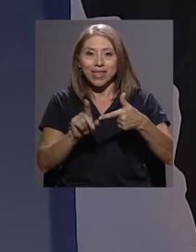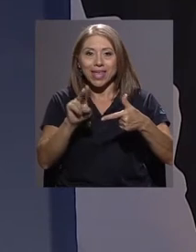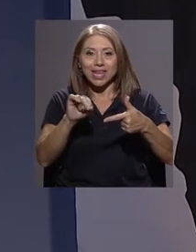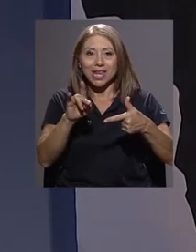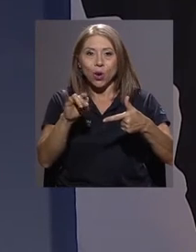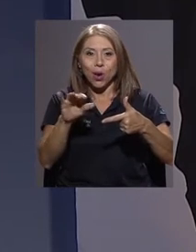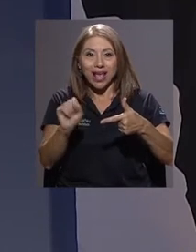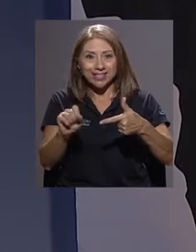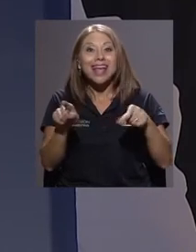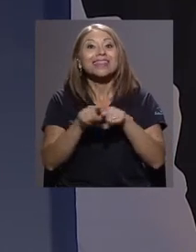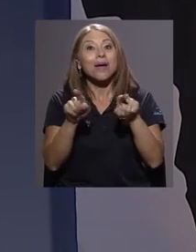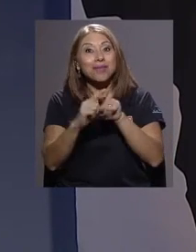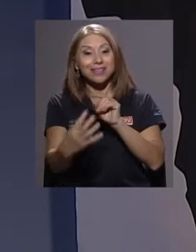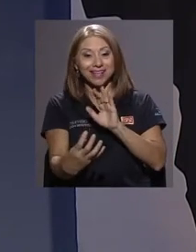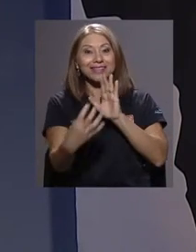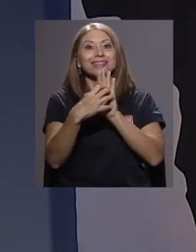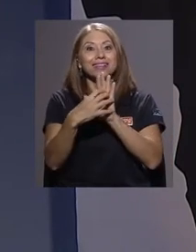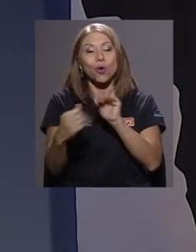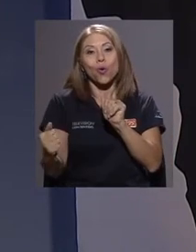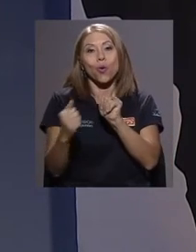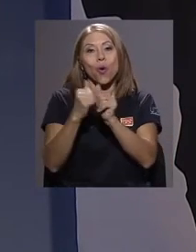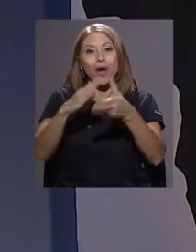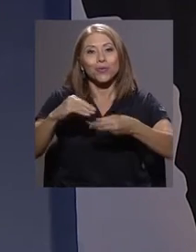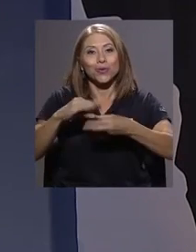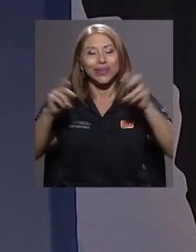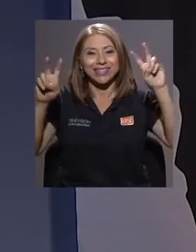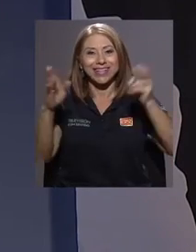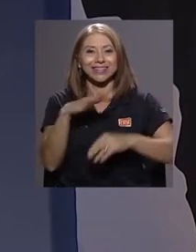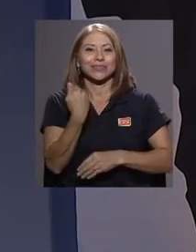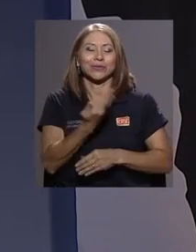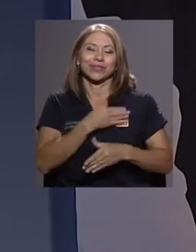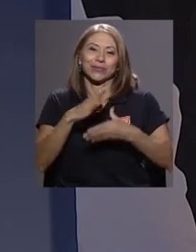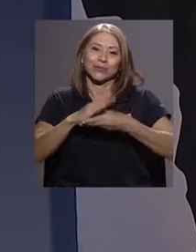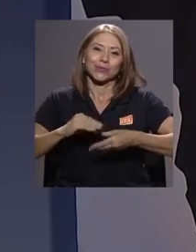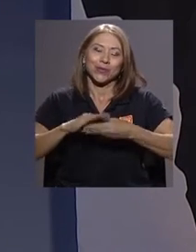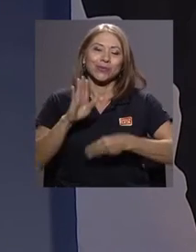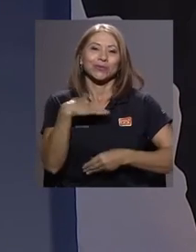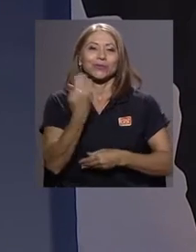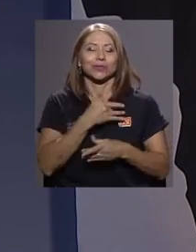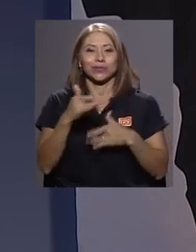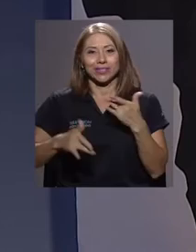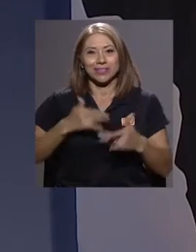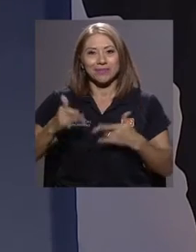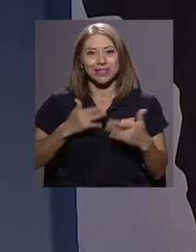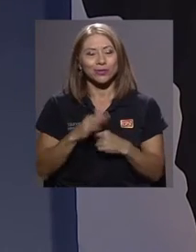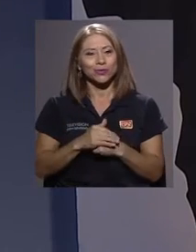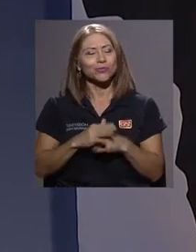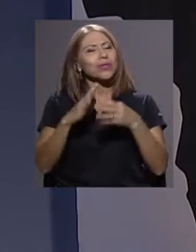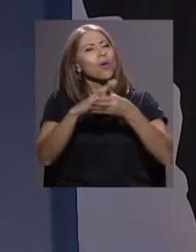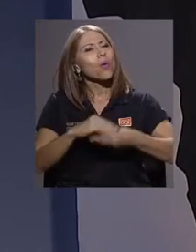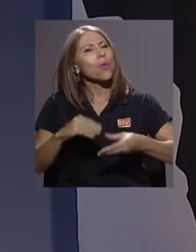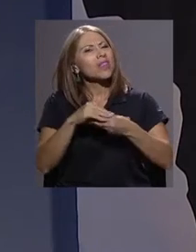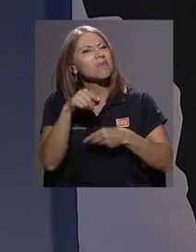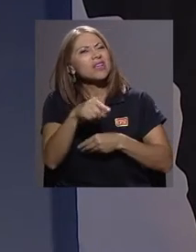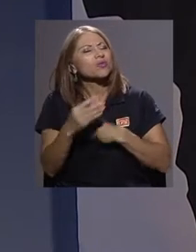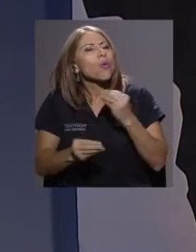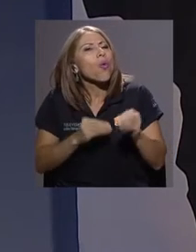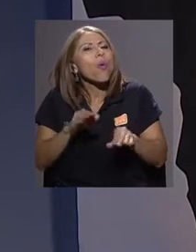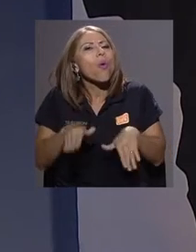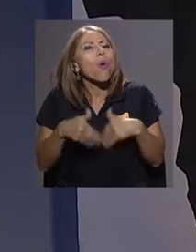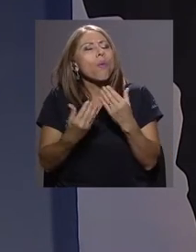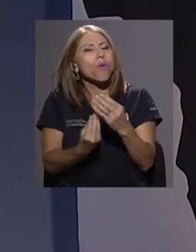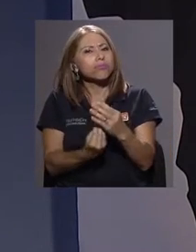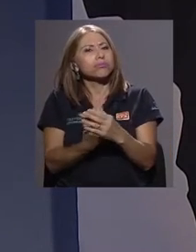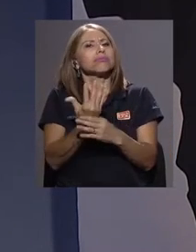de nuestros cuentos nuestros sentimientos cuento un poquito cómo fue que se formó a eso y cómo se les ocurrió de repente